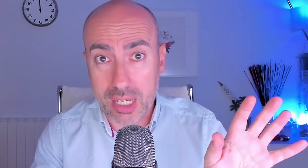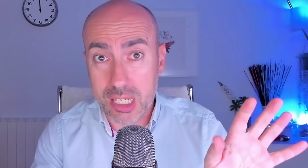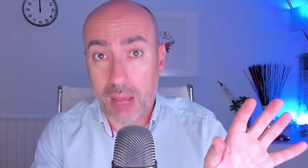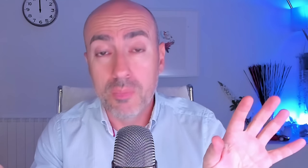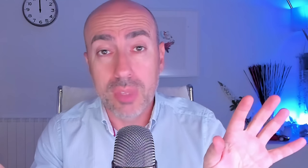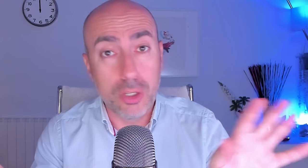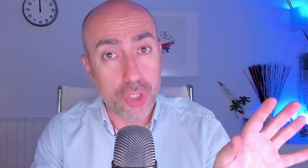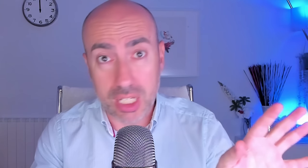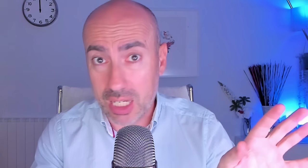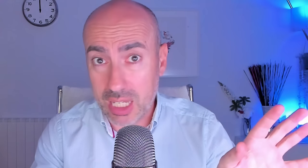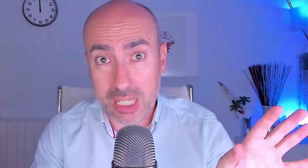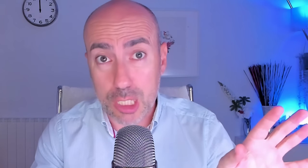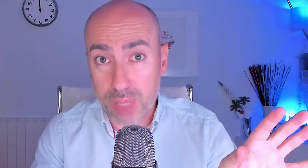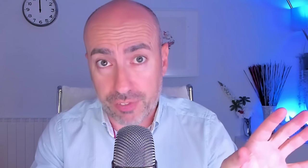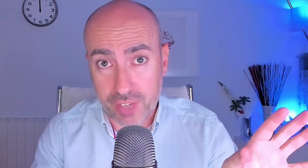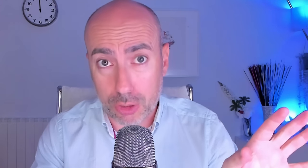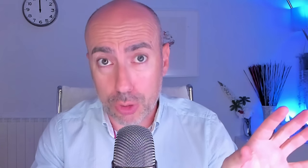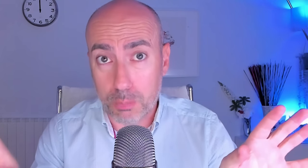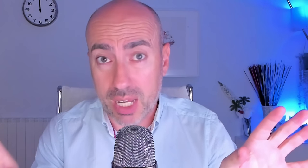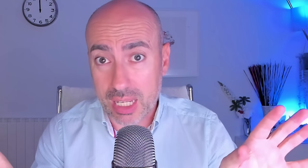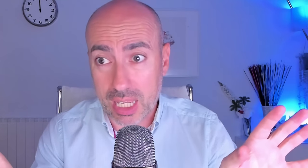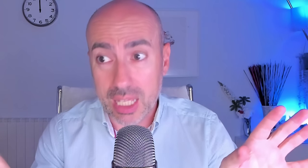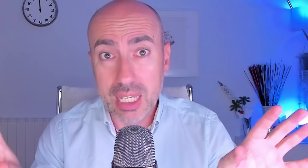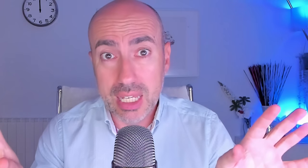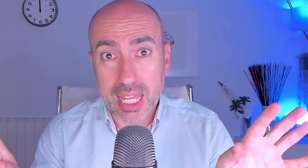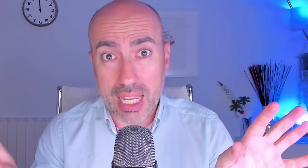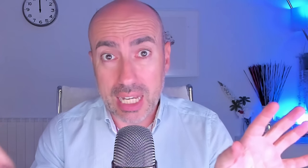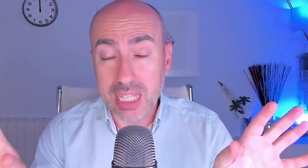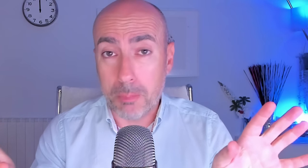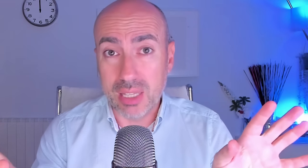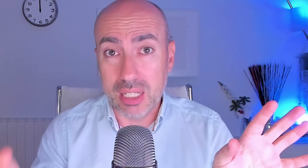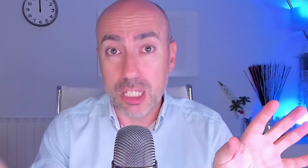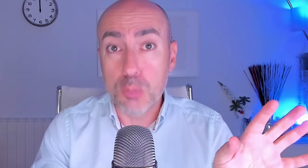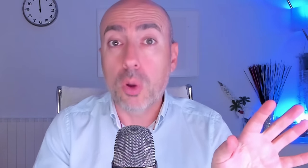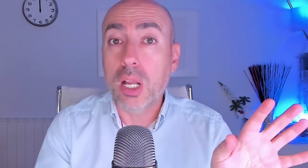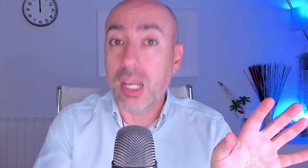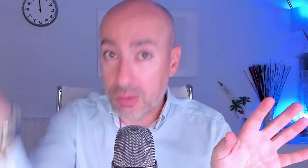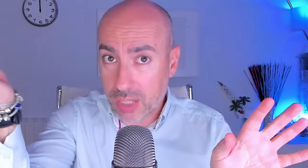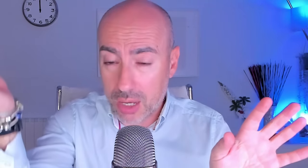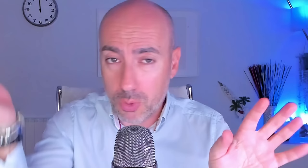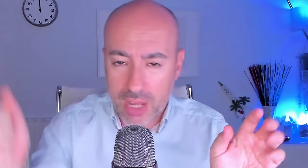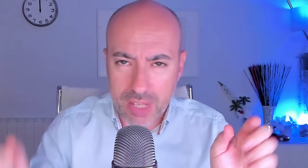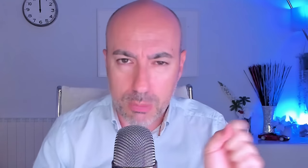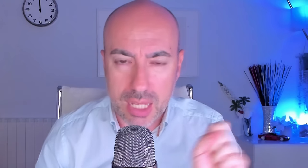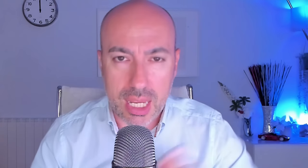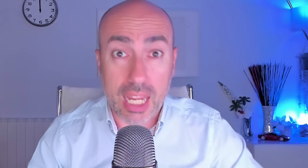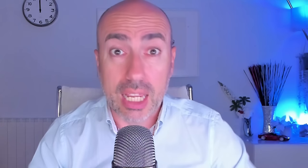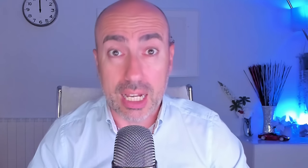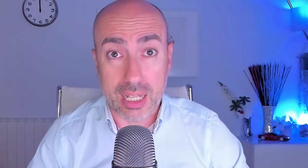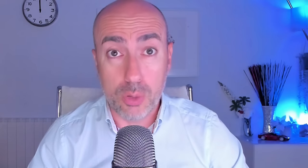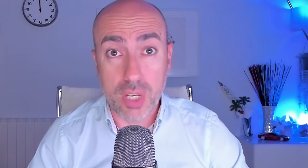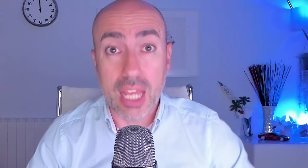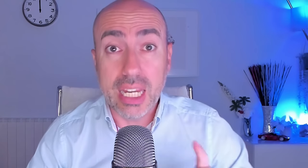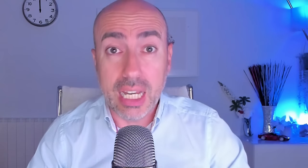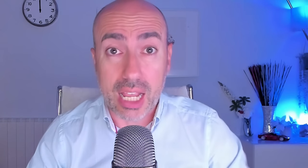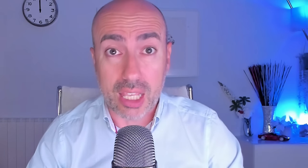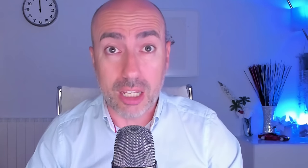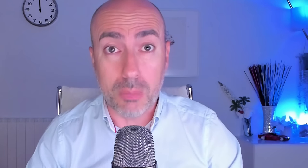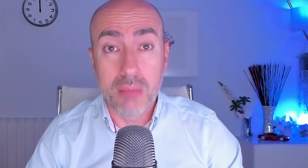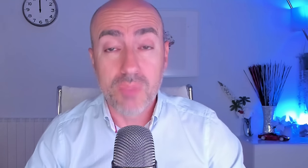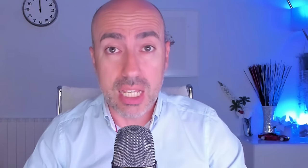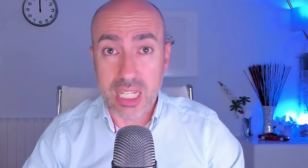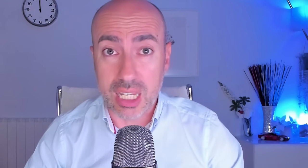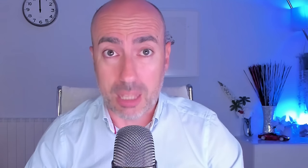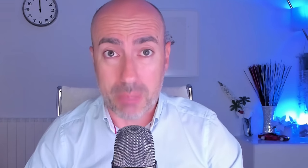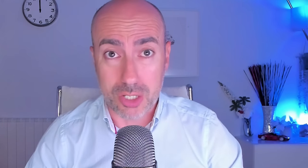la derecha. Los ingredientes perfectos para que el independentismo crezca una vez más en Cataluña y